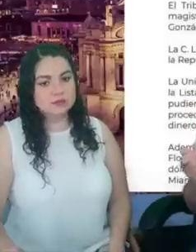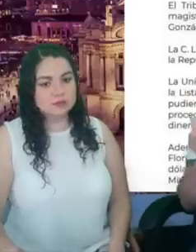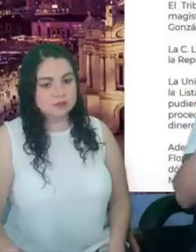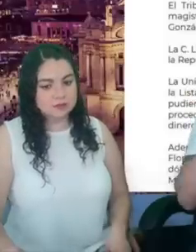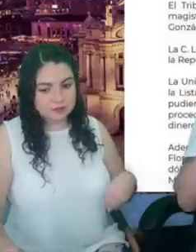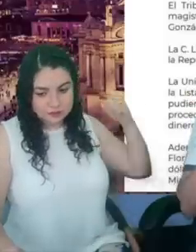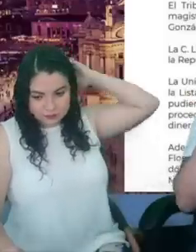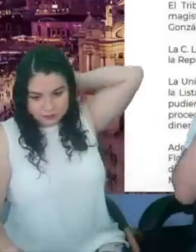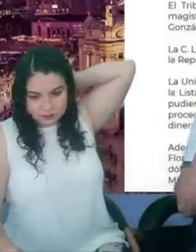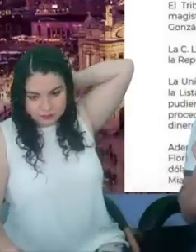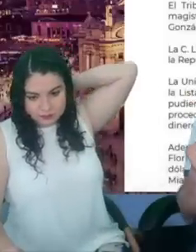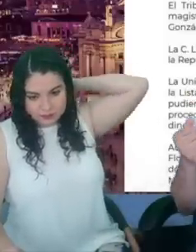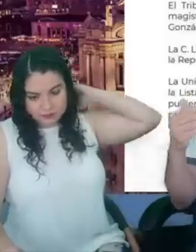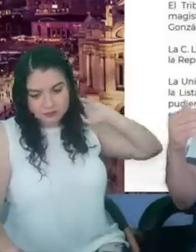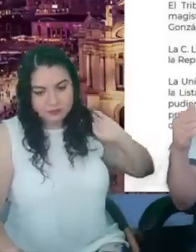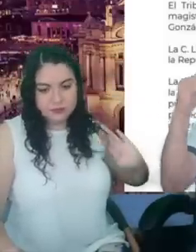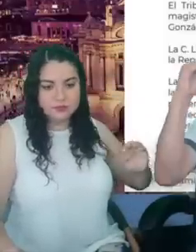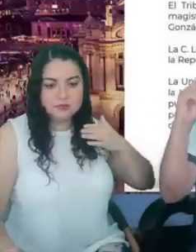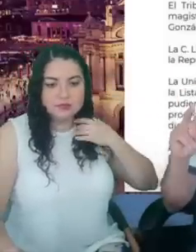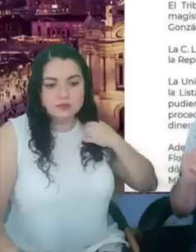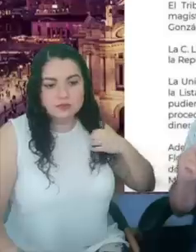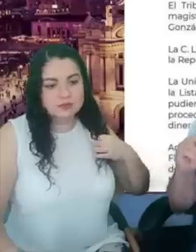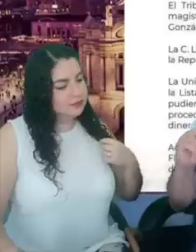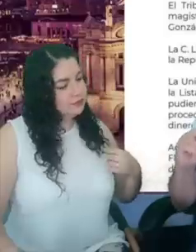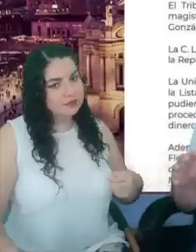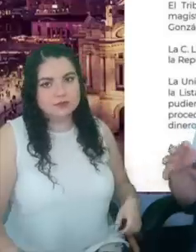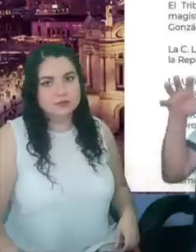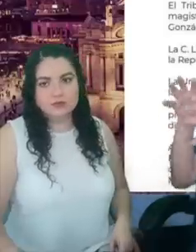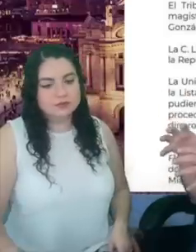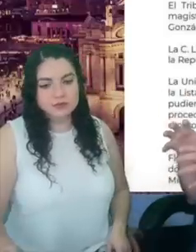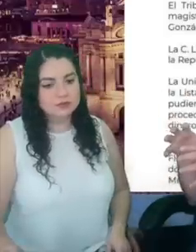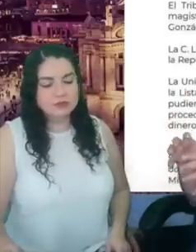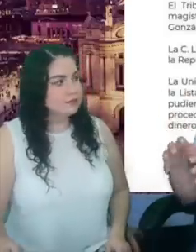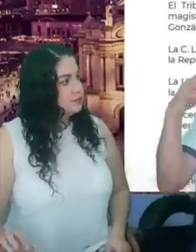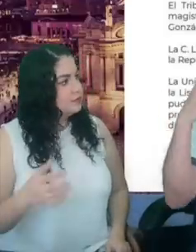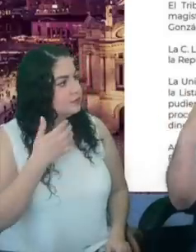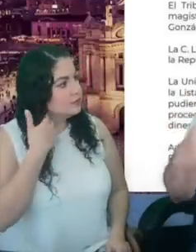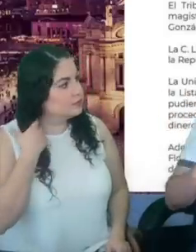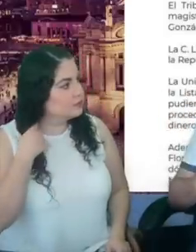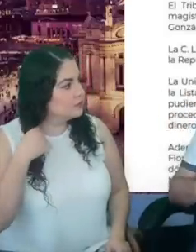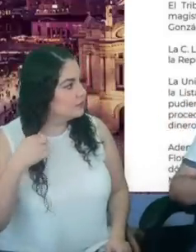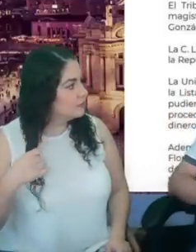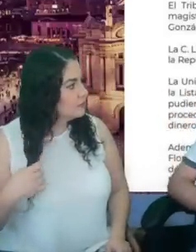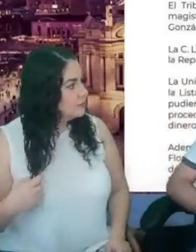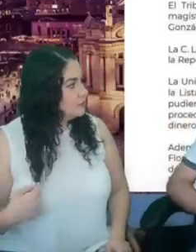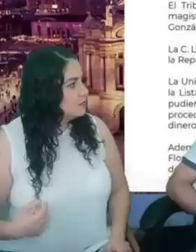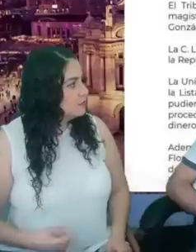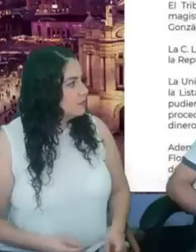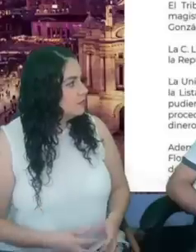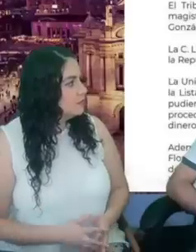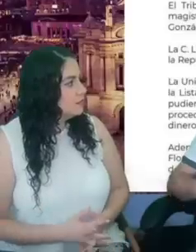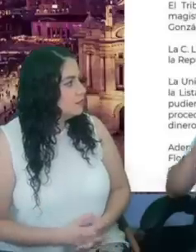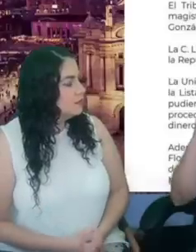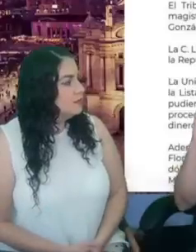mujer y donde dice enfatiza la autonomía de este tribunal con los demás poderes de la de la